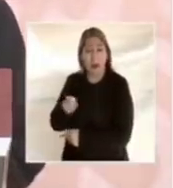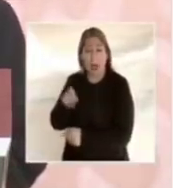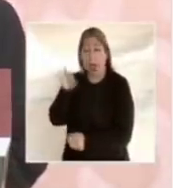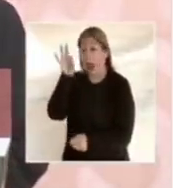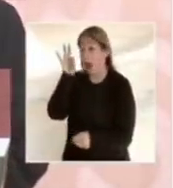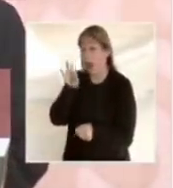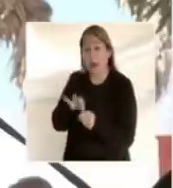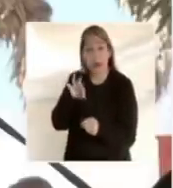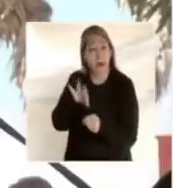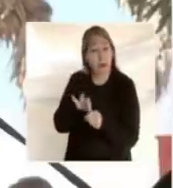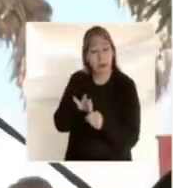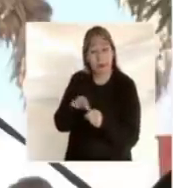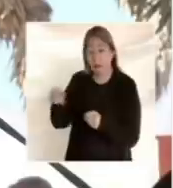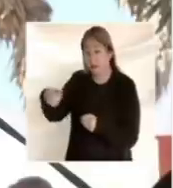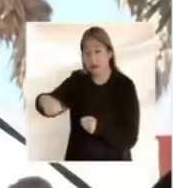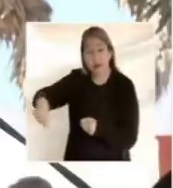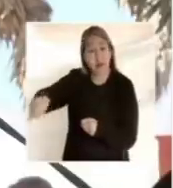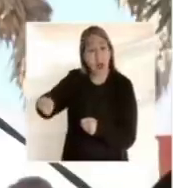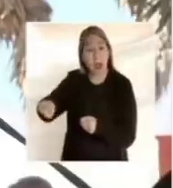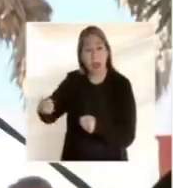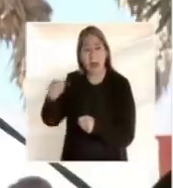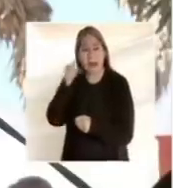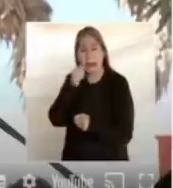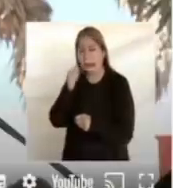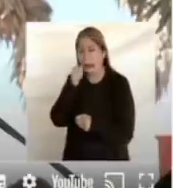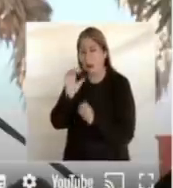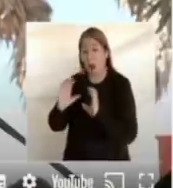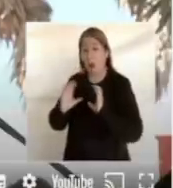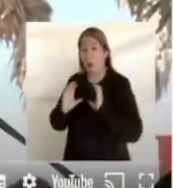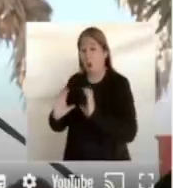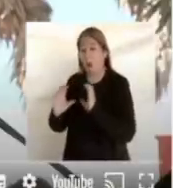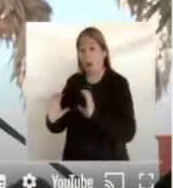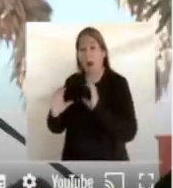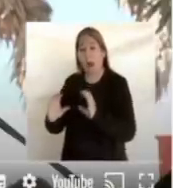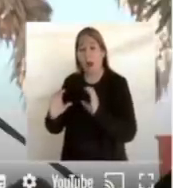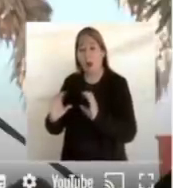democracia y la soberanía nacional